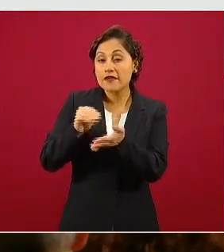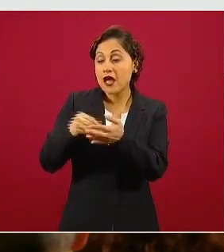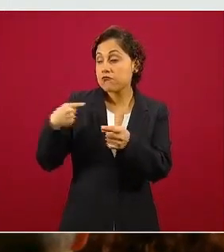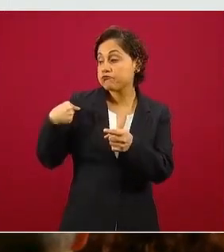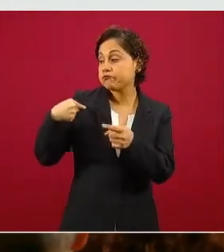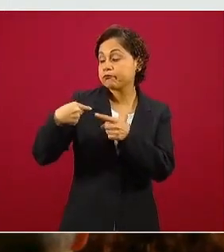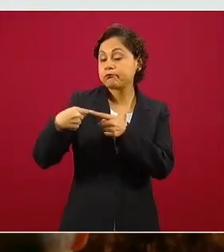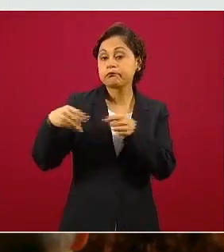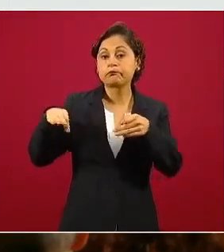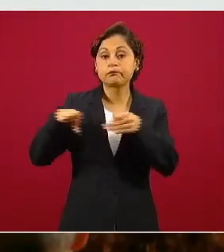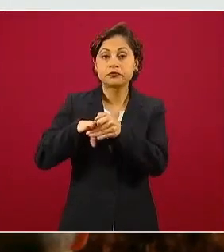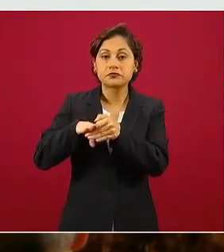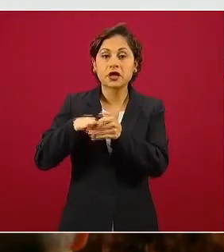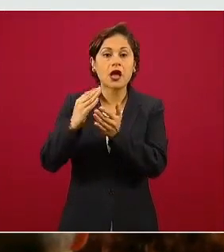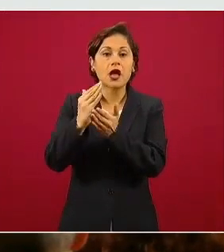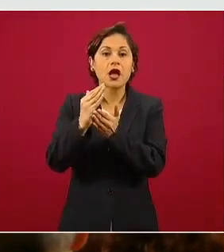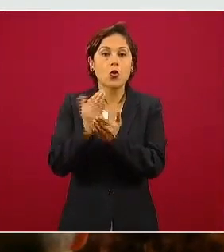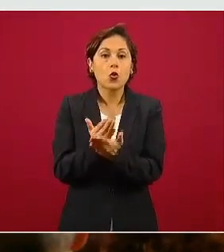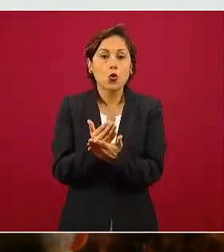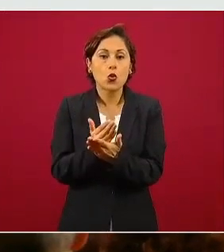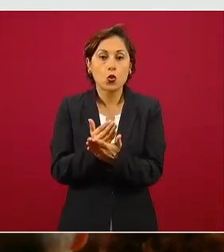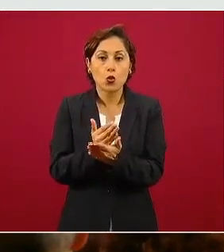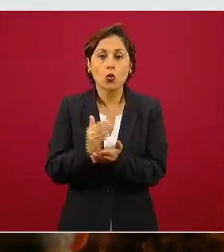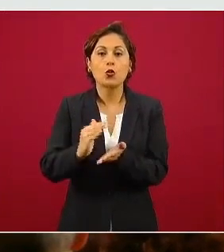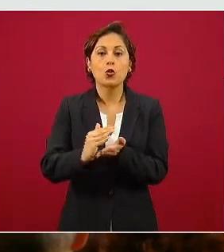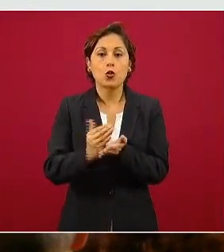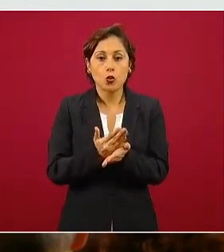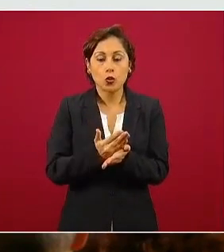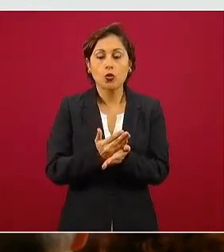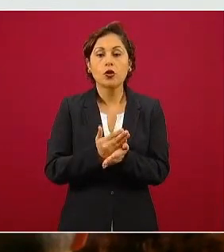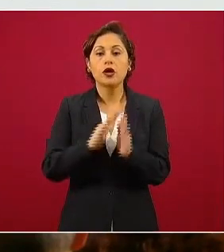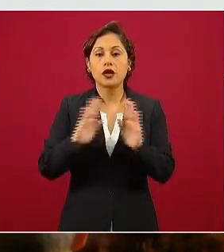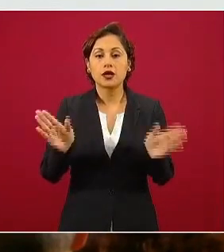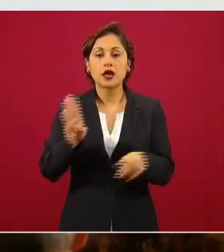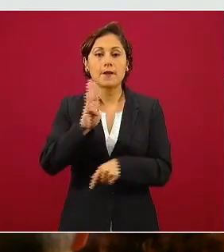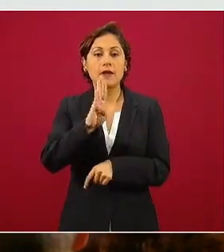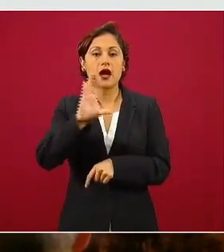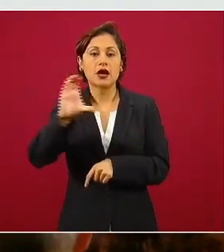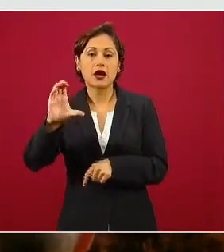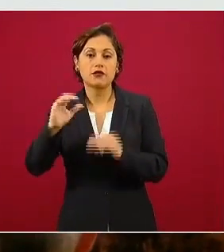Ya en casos nuevos. En Baja California está casi parejo.